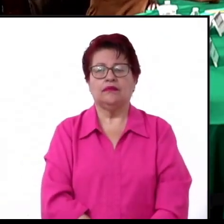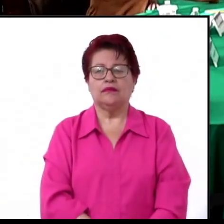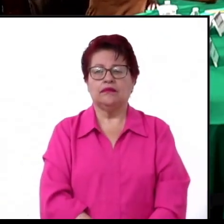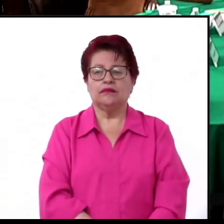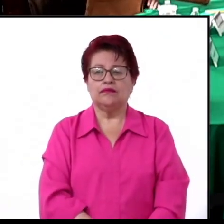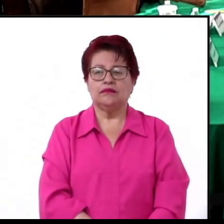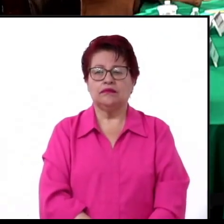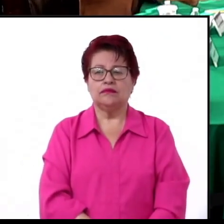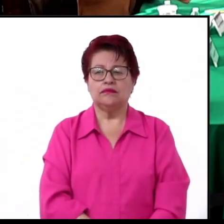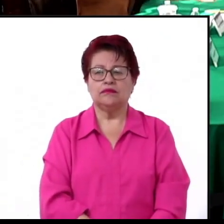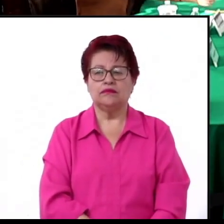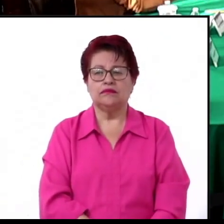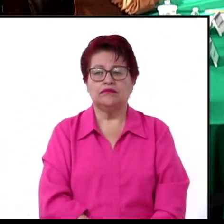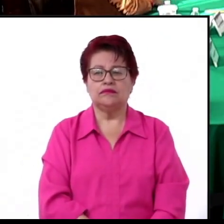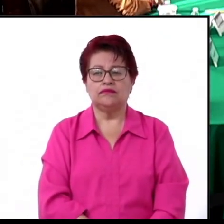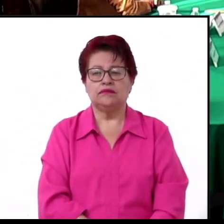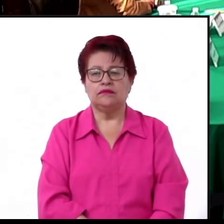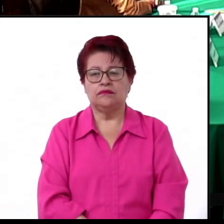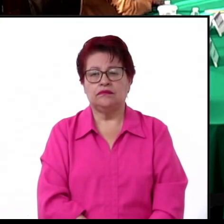Muchas gracias, diputada.